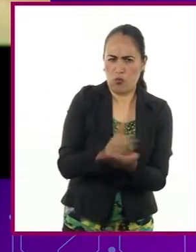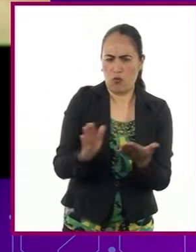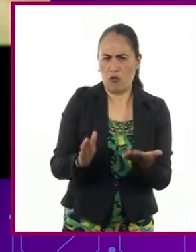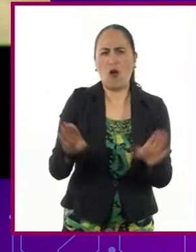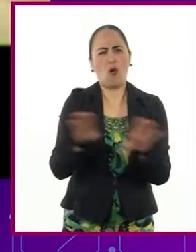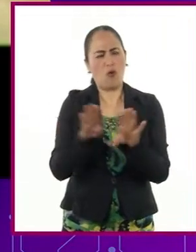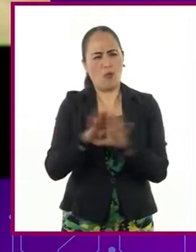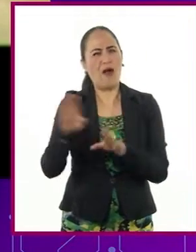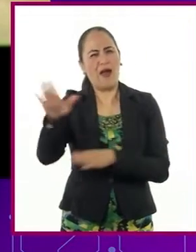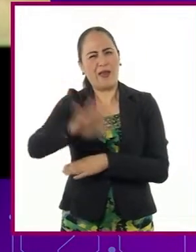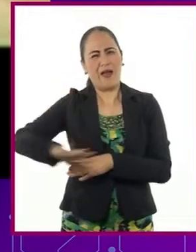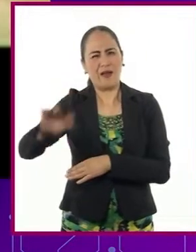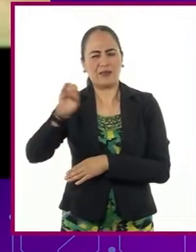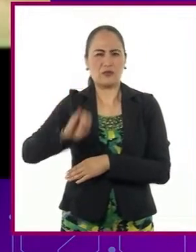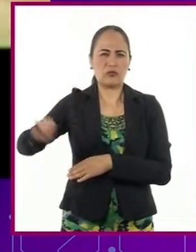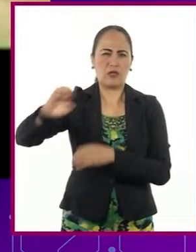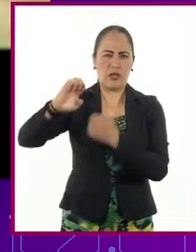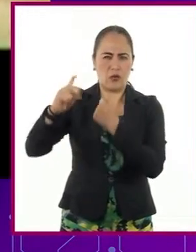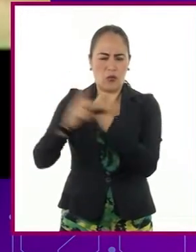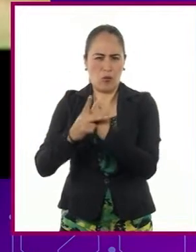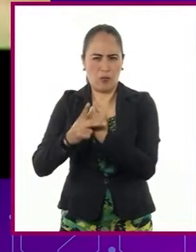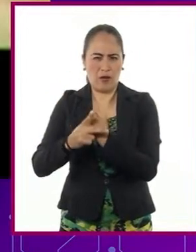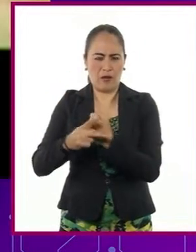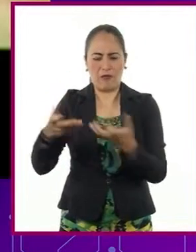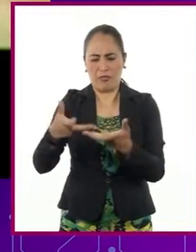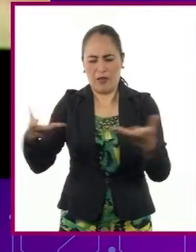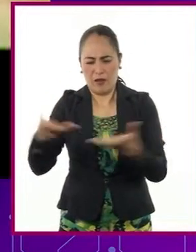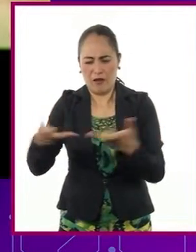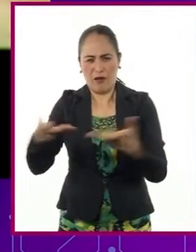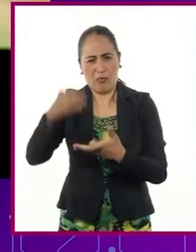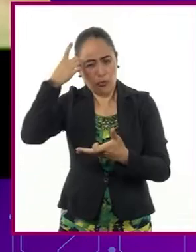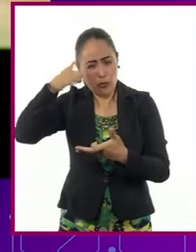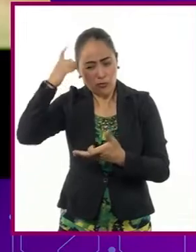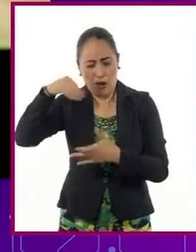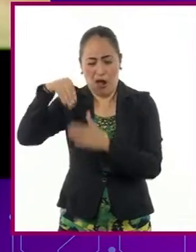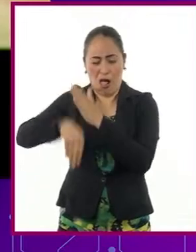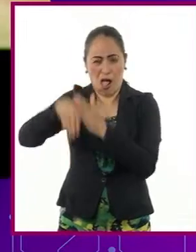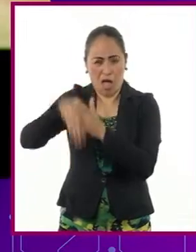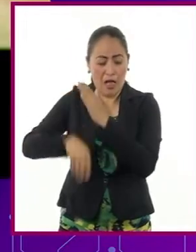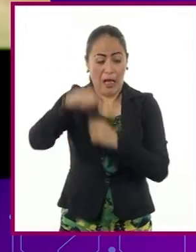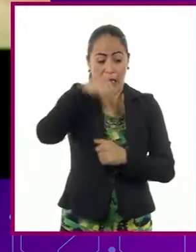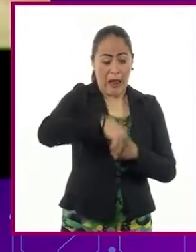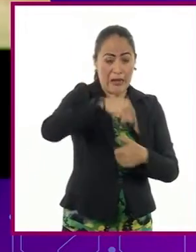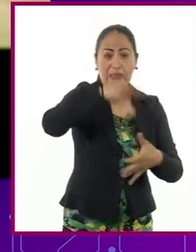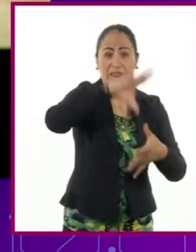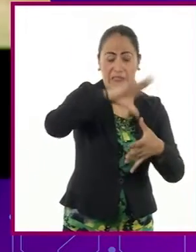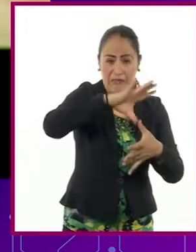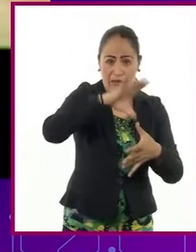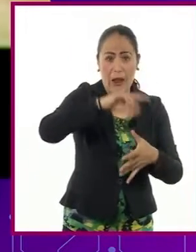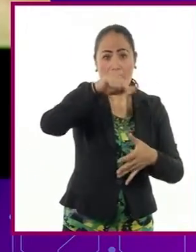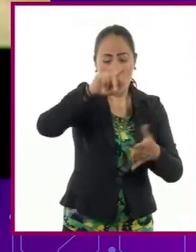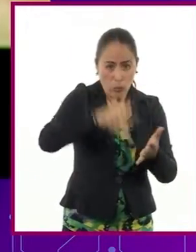el feudalismo. Y en América hay un intento por parte de los conquistadores de renovar el feudalismo,